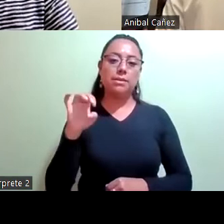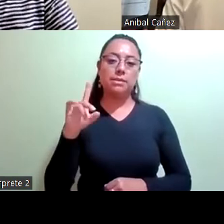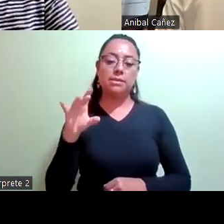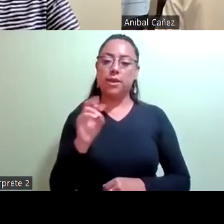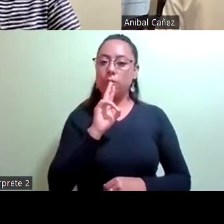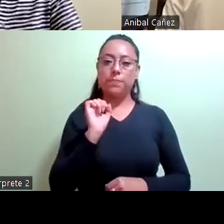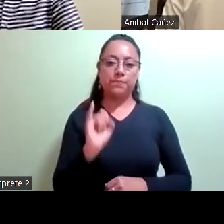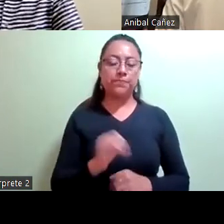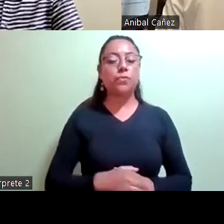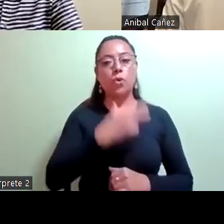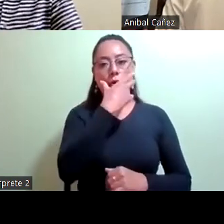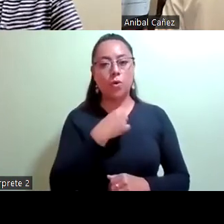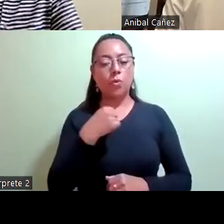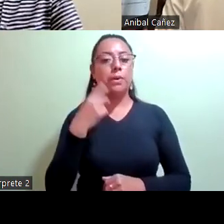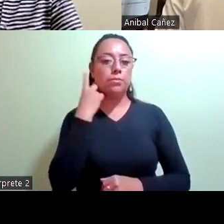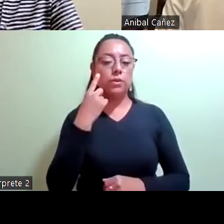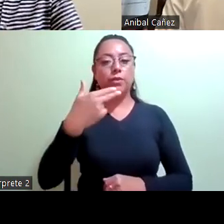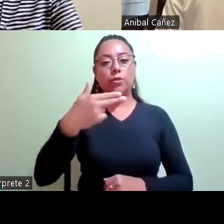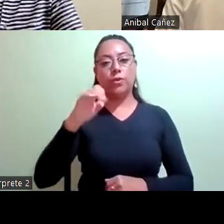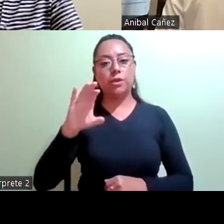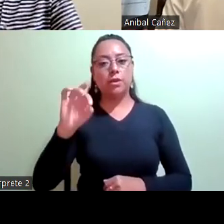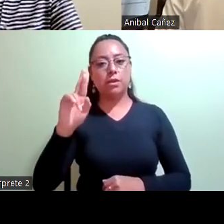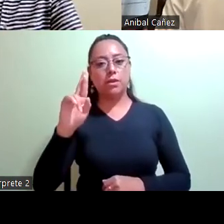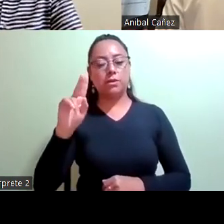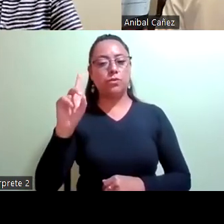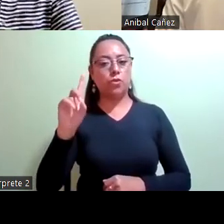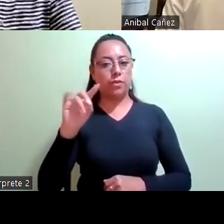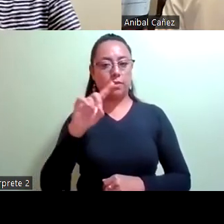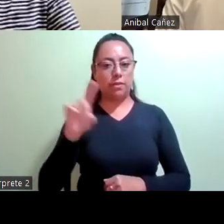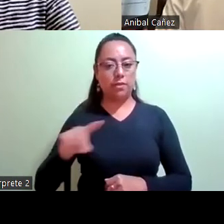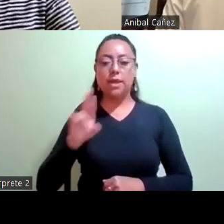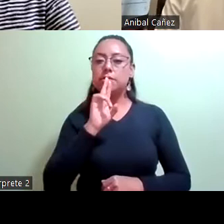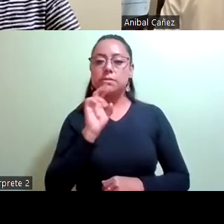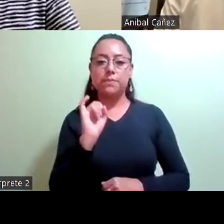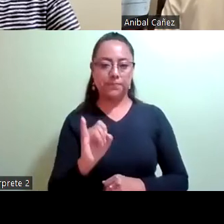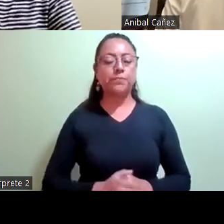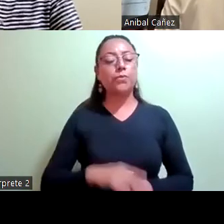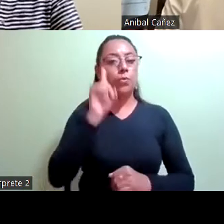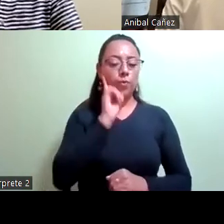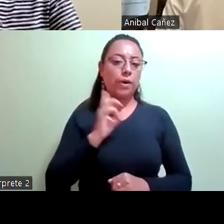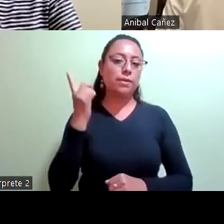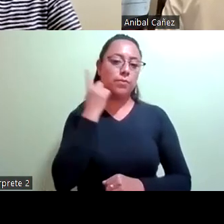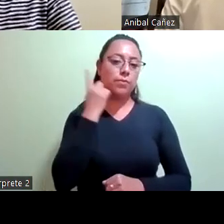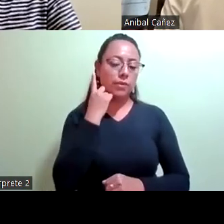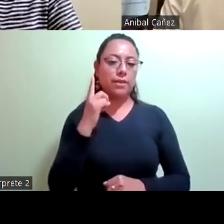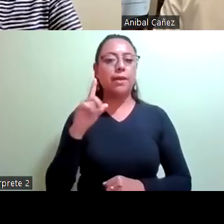Díaz Polanco. Díaz Polanco, a favor. Diputada Tania Larios Pérez.